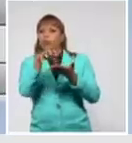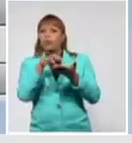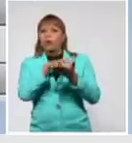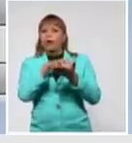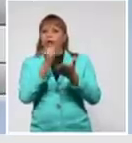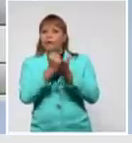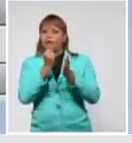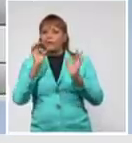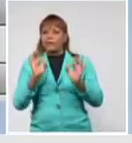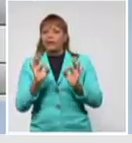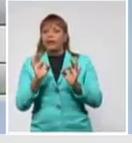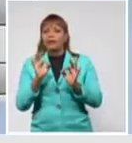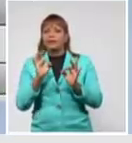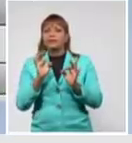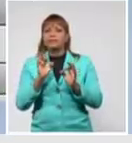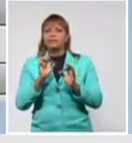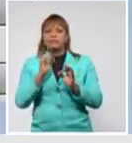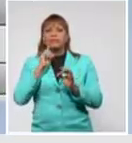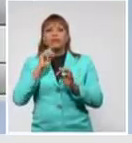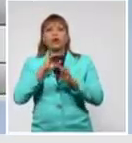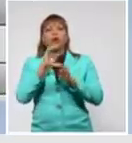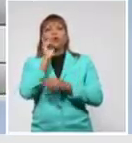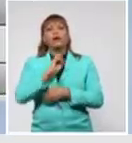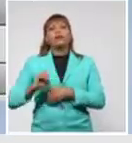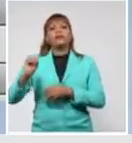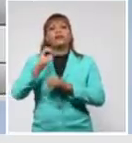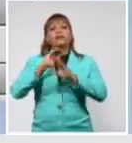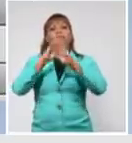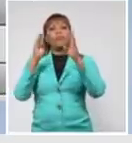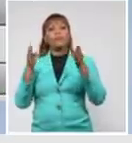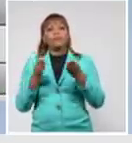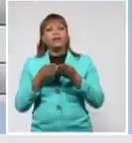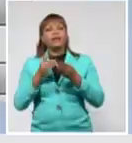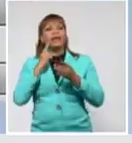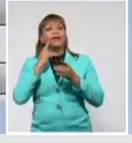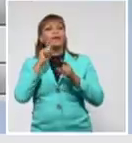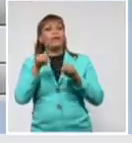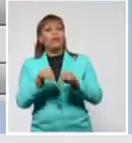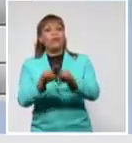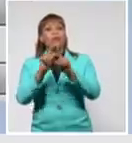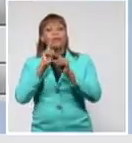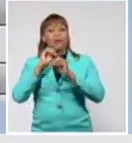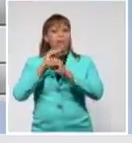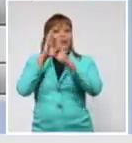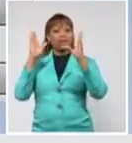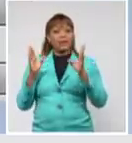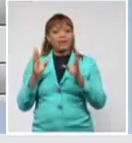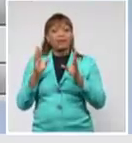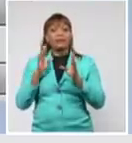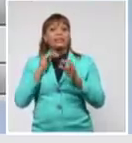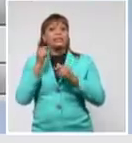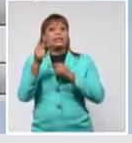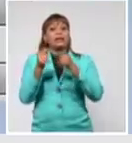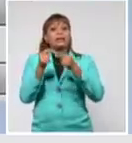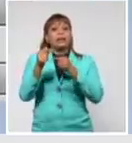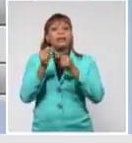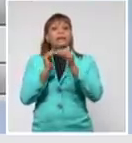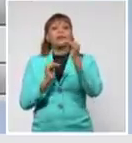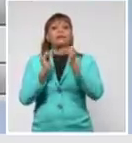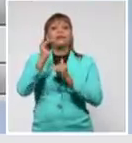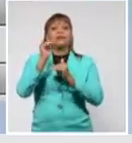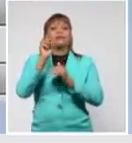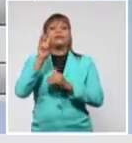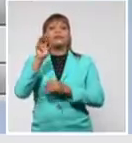oficiales de la Organización Mundial y demás que dan un corte ya hoy al amanecer y ya estábamos por encima de